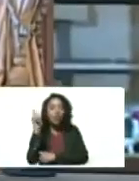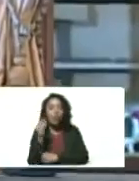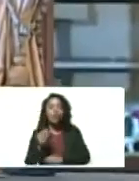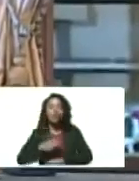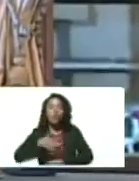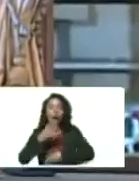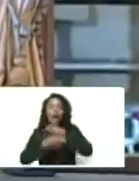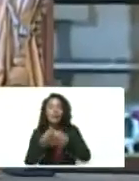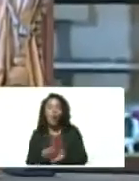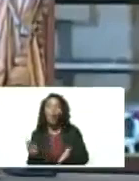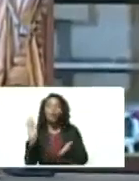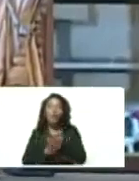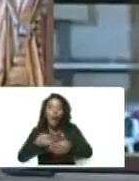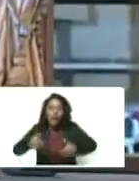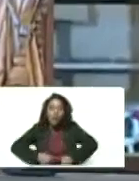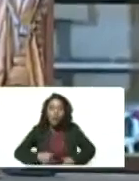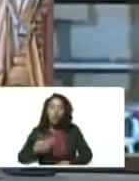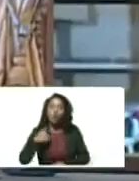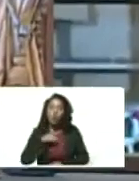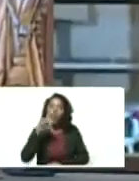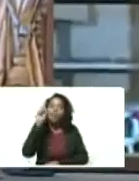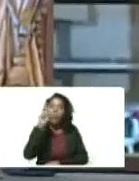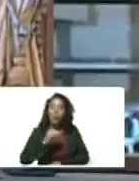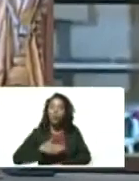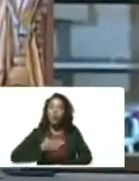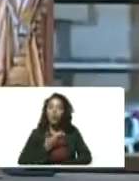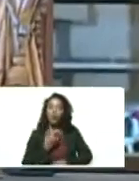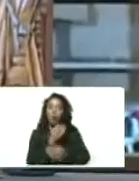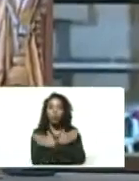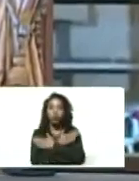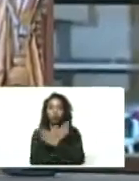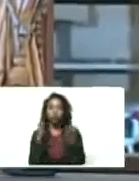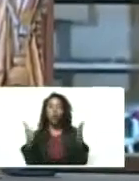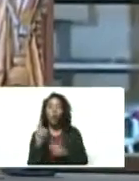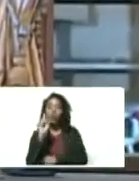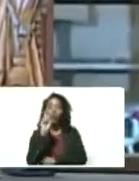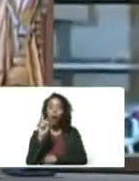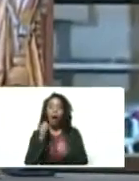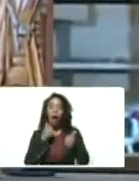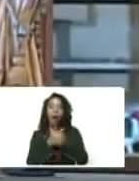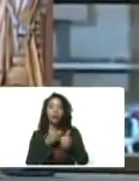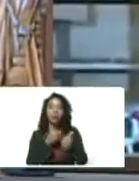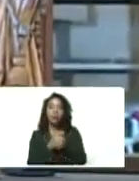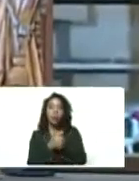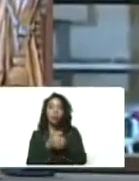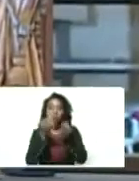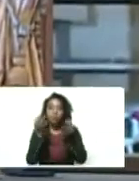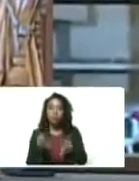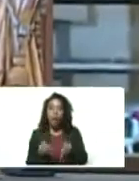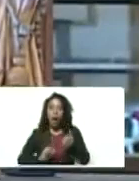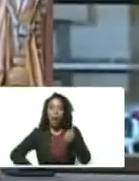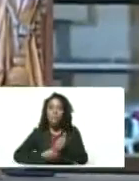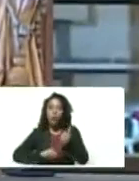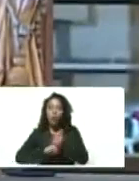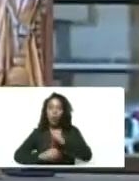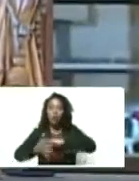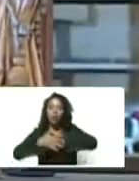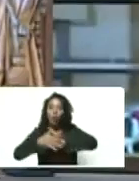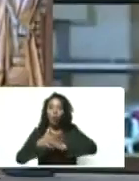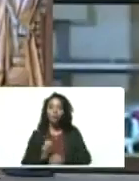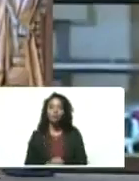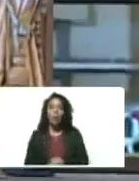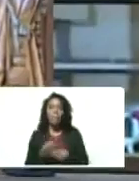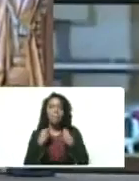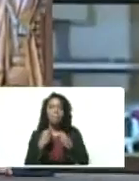sus esfuerzos y que nosotros también hubiésemos colaborar para una asistencia efectiva apoyo técnico pero